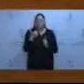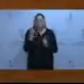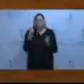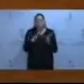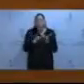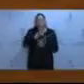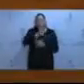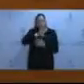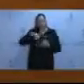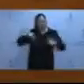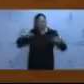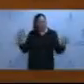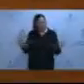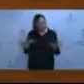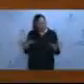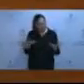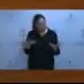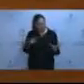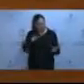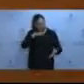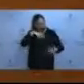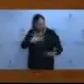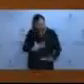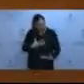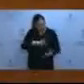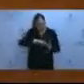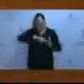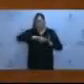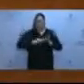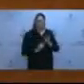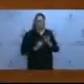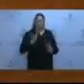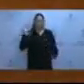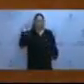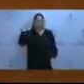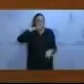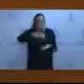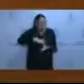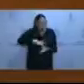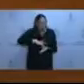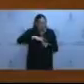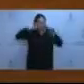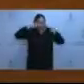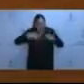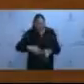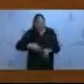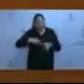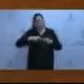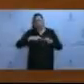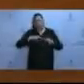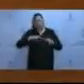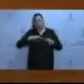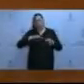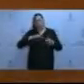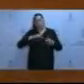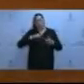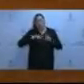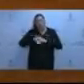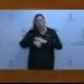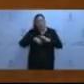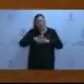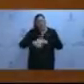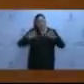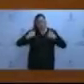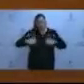2014, es realizarla justo en medio de, en pleno tramitación de ese